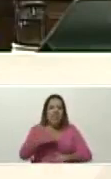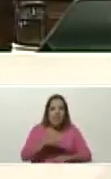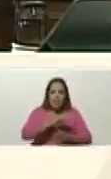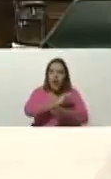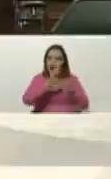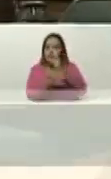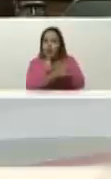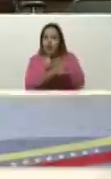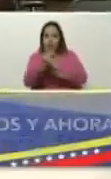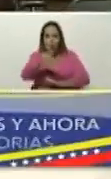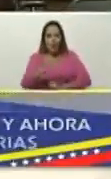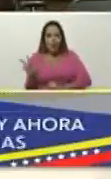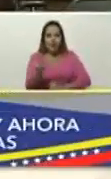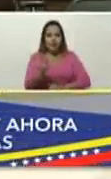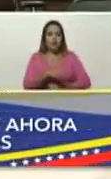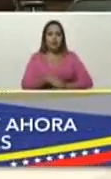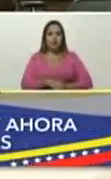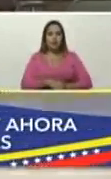de Venezuela hoy.